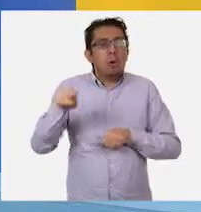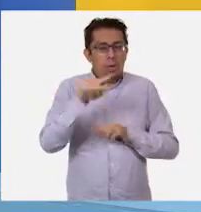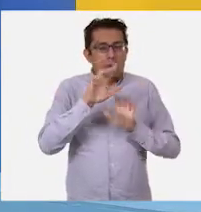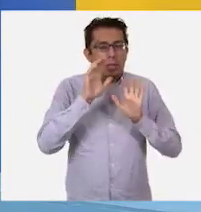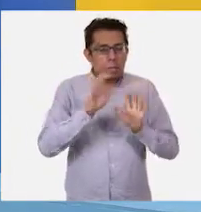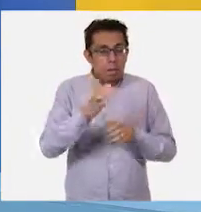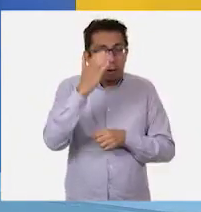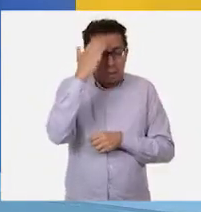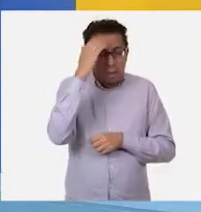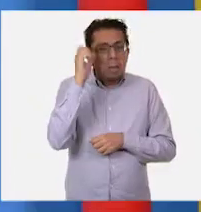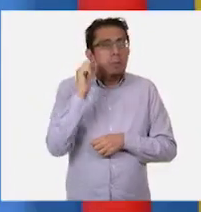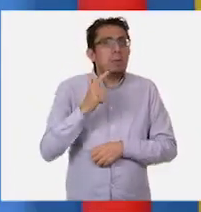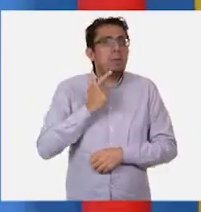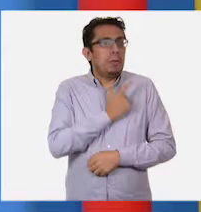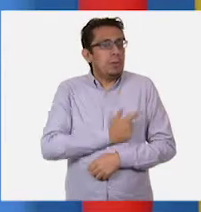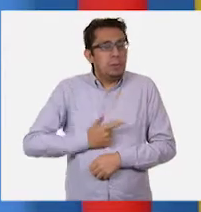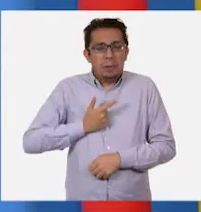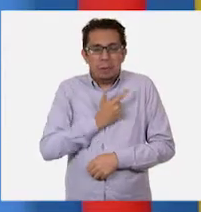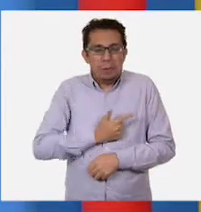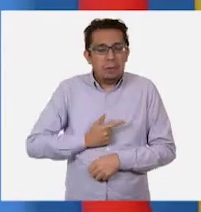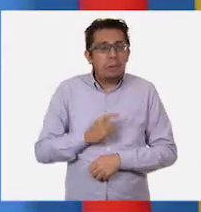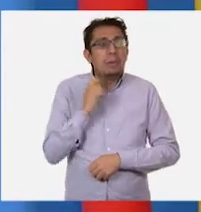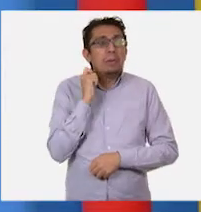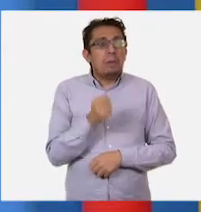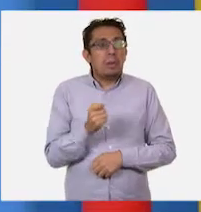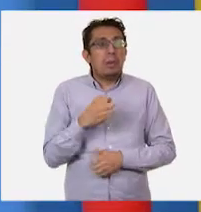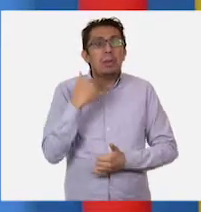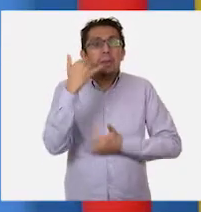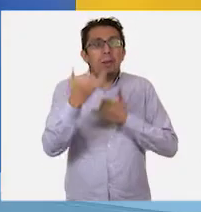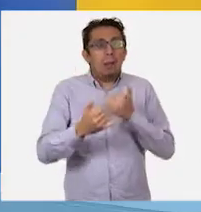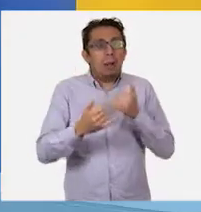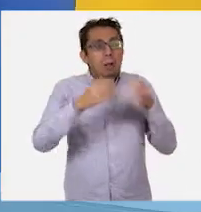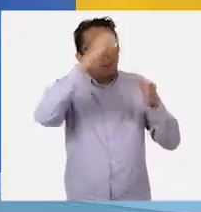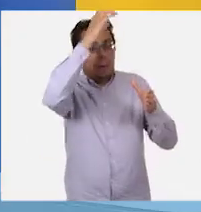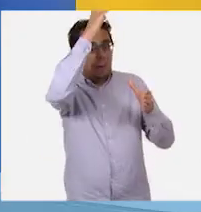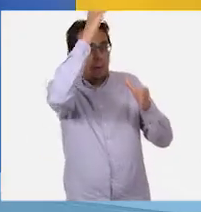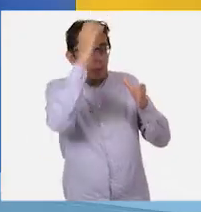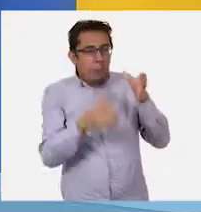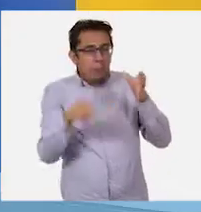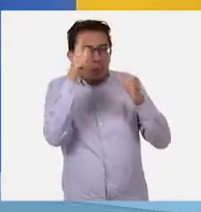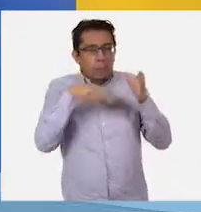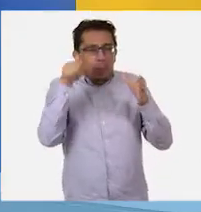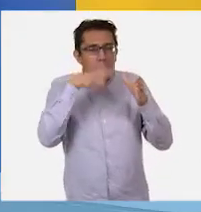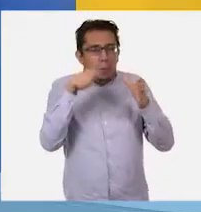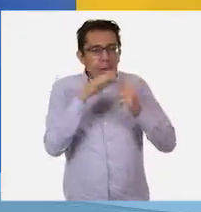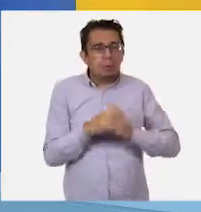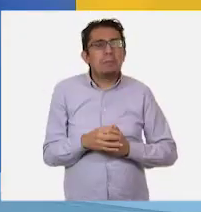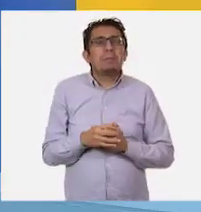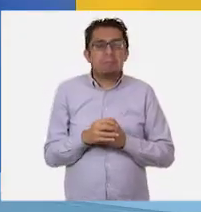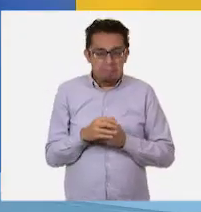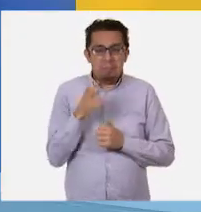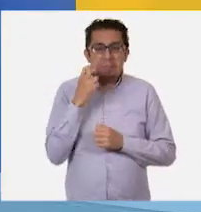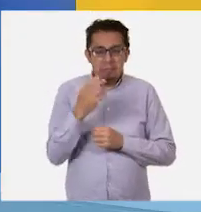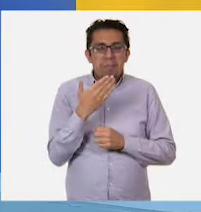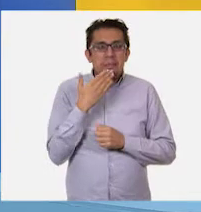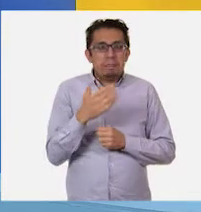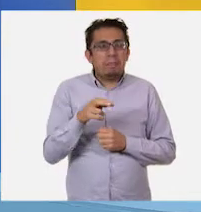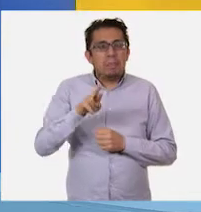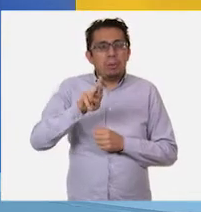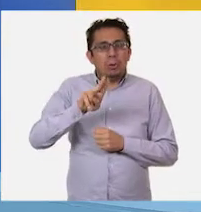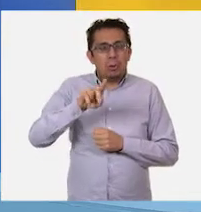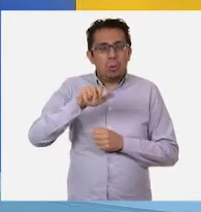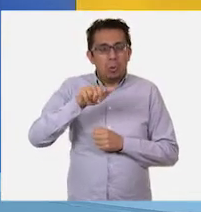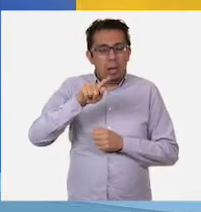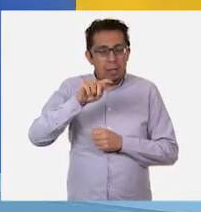y nos gusta mucho. Es la ruleta, ¿verdad, maestro? Así es. Estás en lo correcto, Juan Carlos. Por eso a